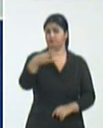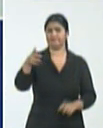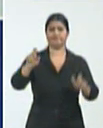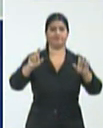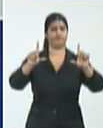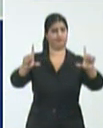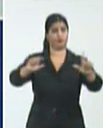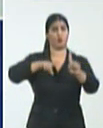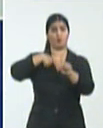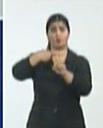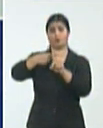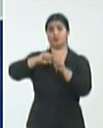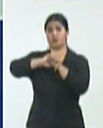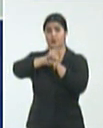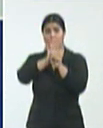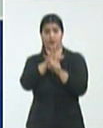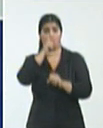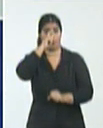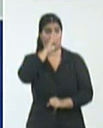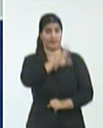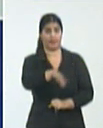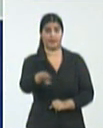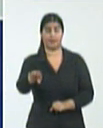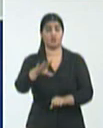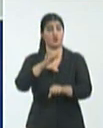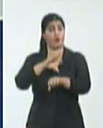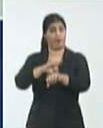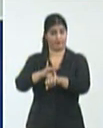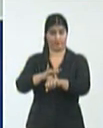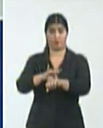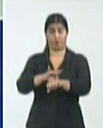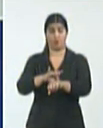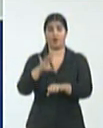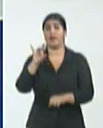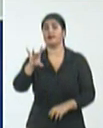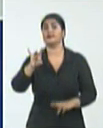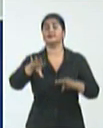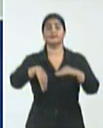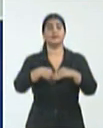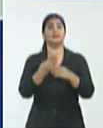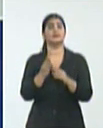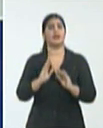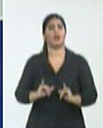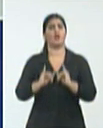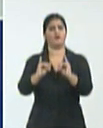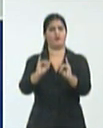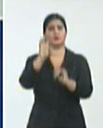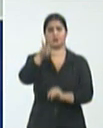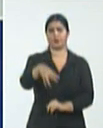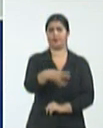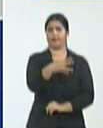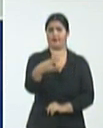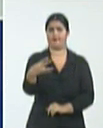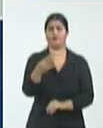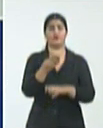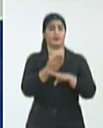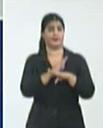diagnosticados en nuestro país en los últimos 15 días pone de manifiesto que se han